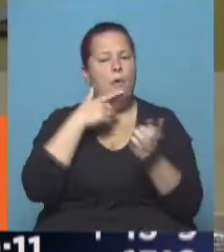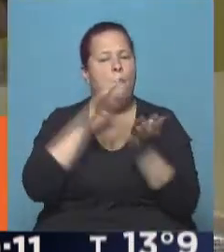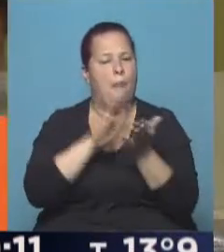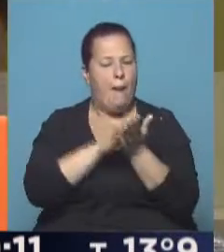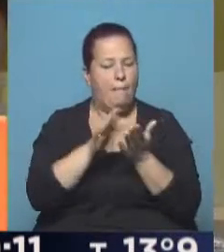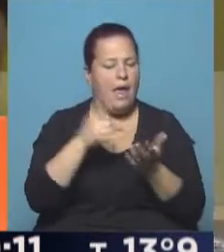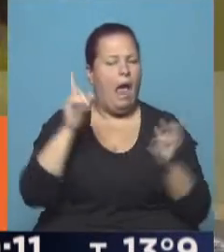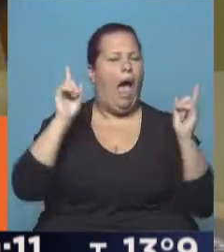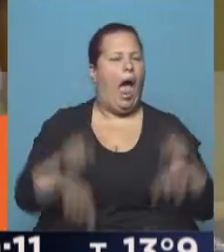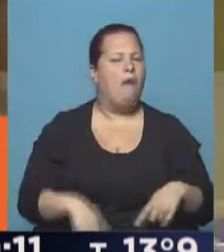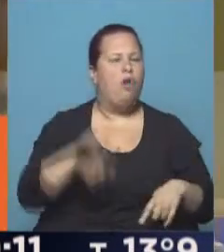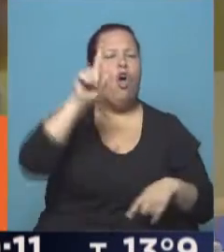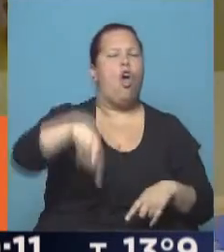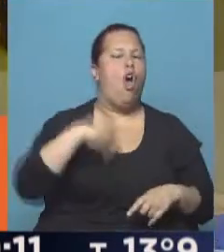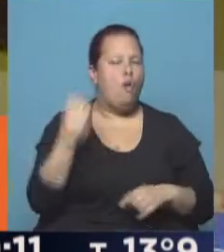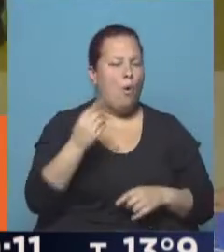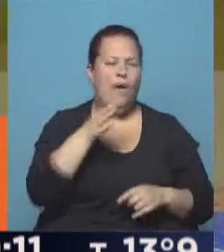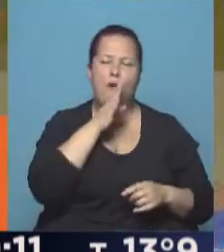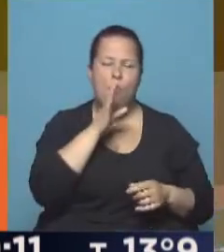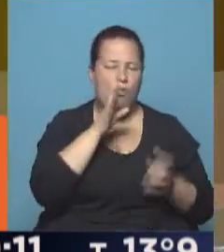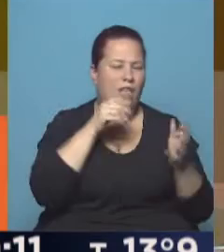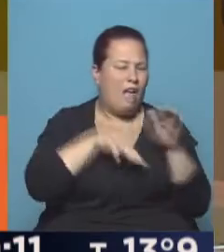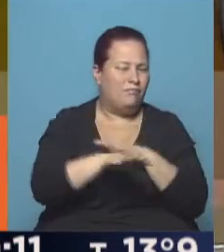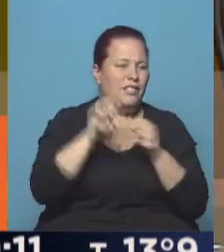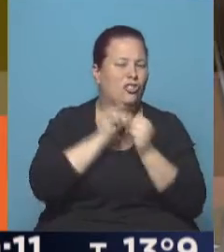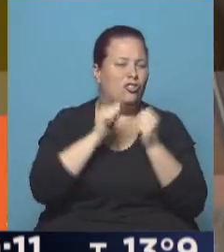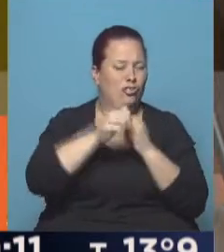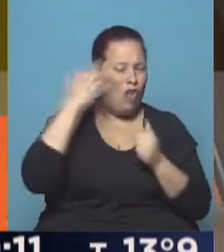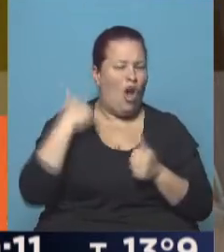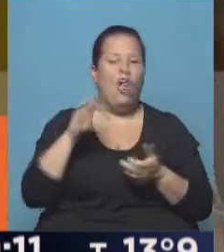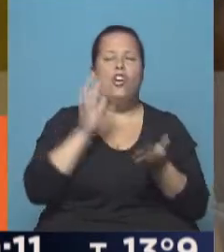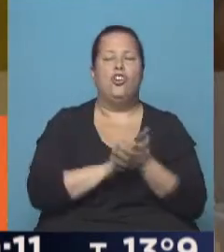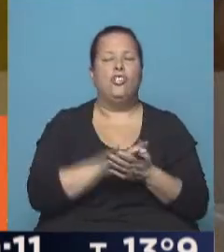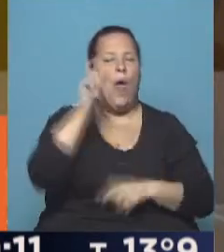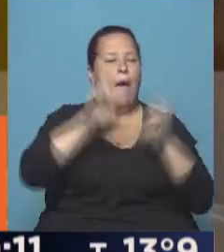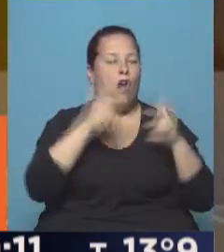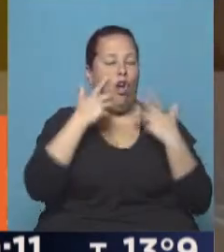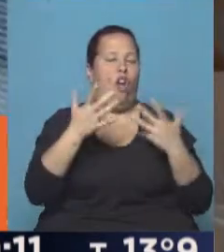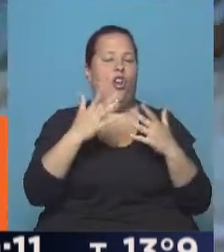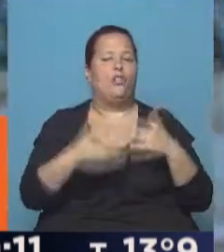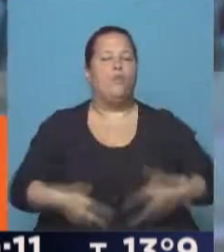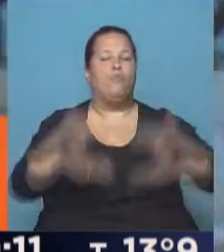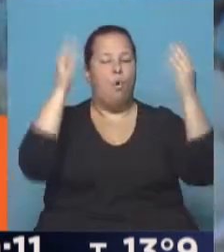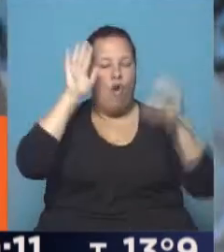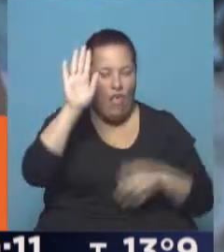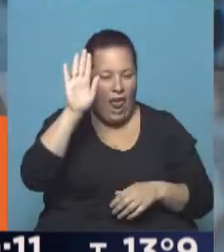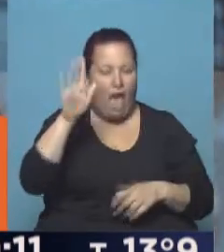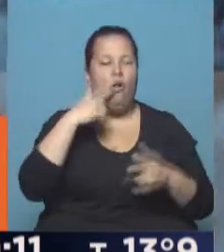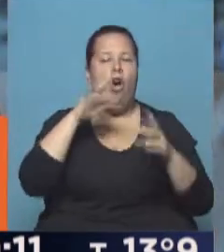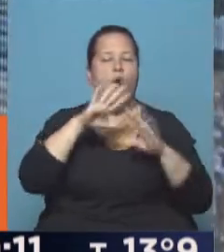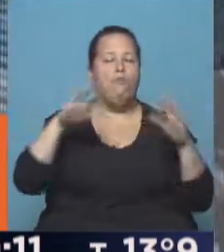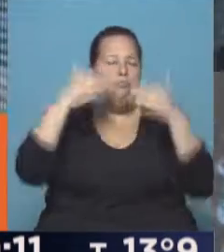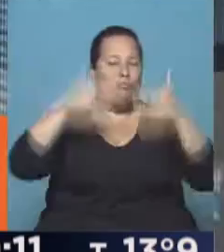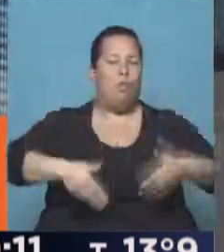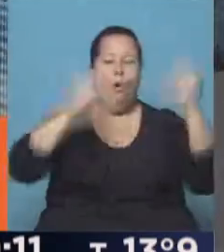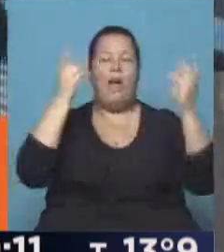documento que desconoce las raíces judías de lo que la gente conoce como el Muro de los Lamentos o el Muro Occidental